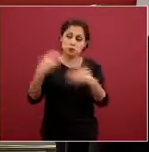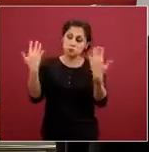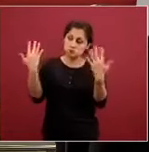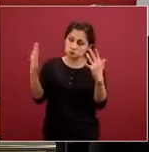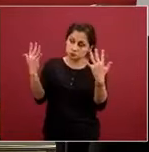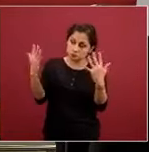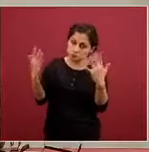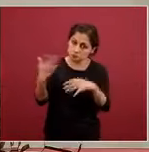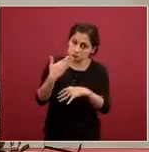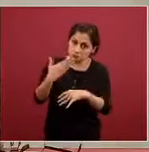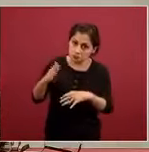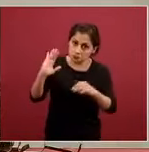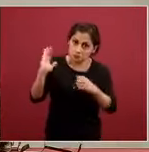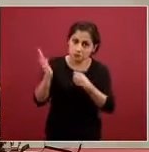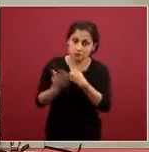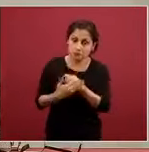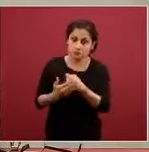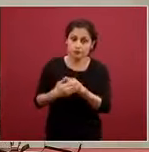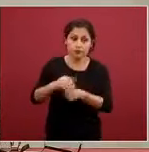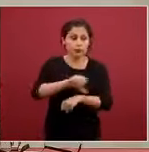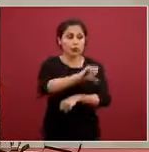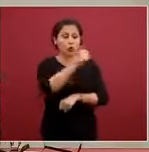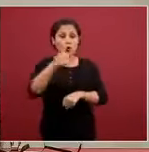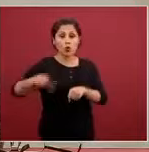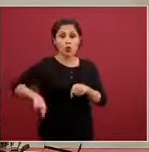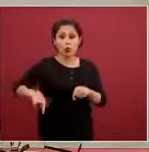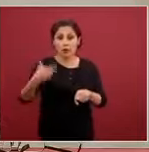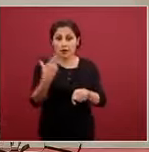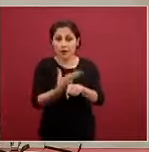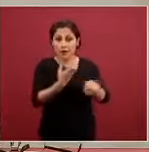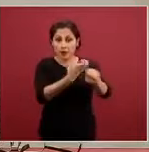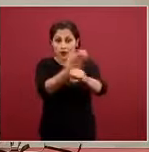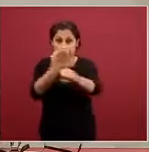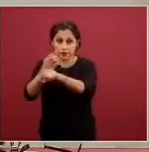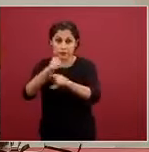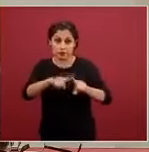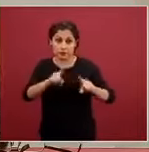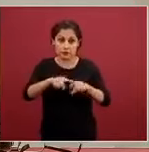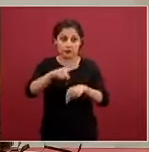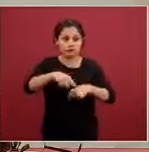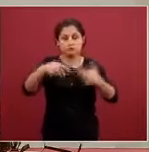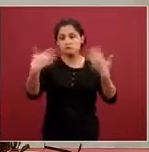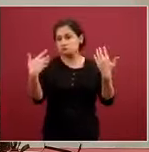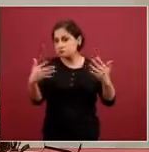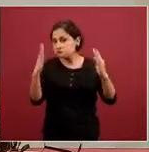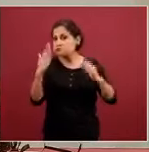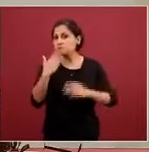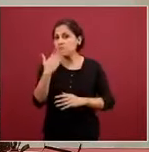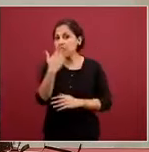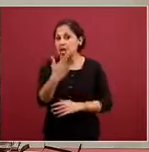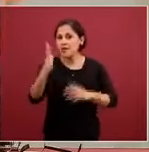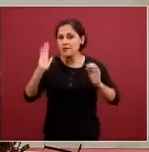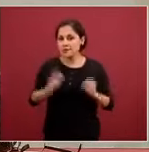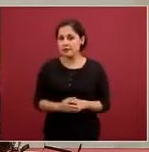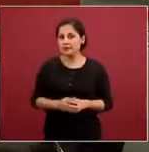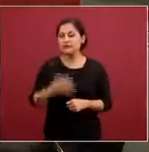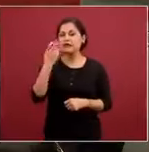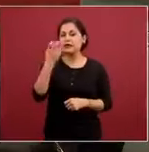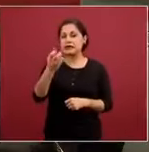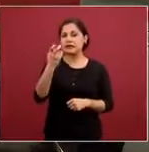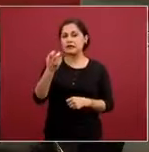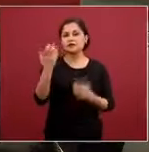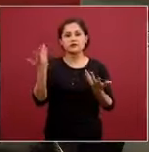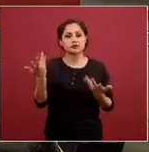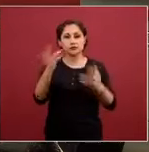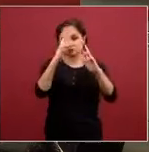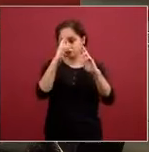qué bueno, y no hay más límite que tener el mínimo de las intervenciones generales y obviamente el respeto